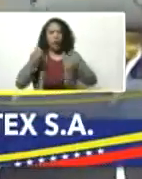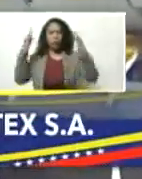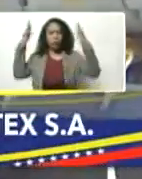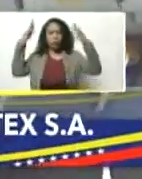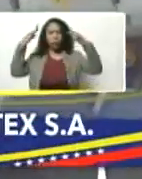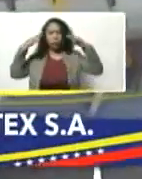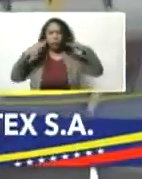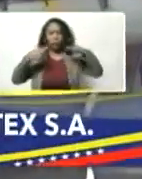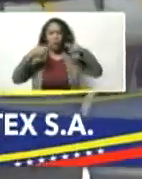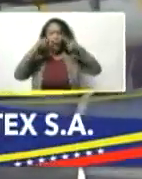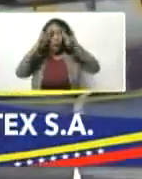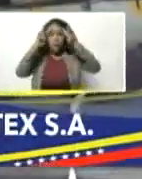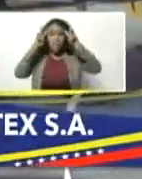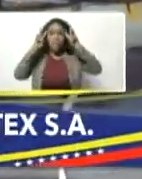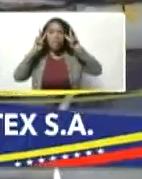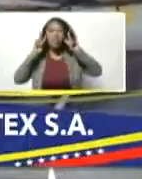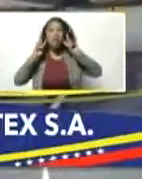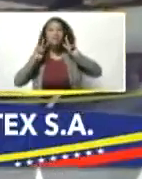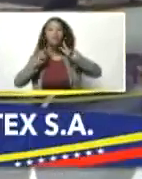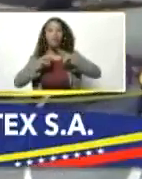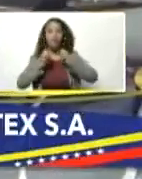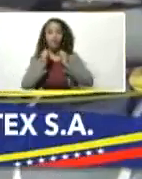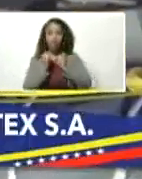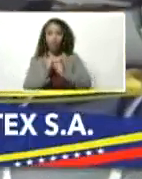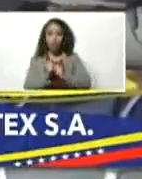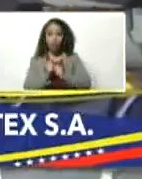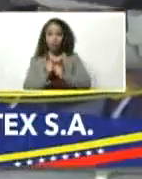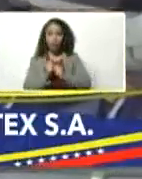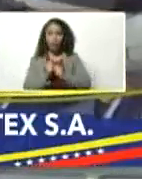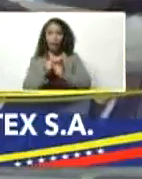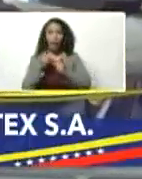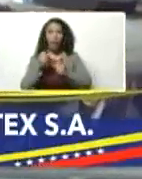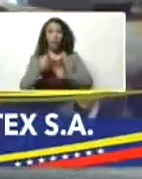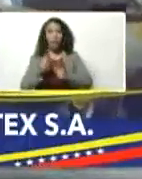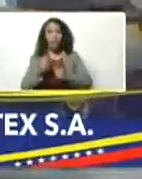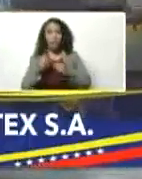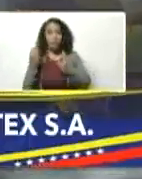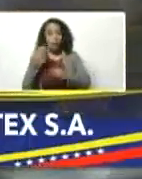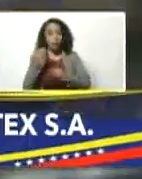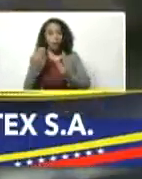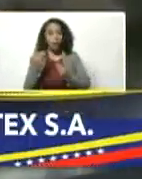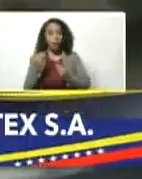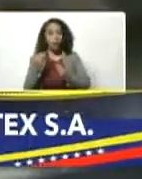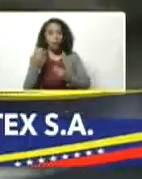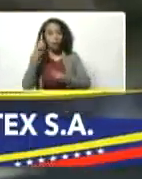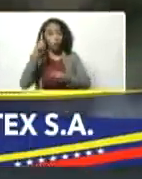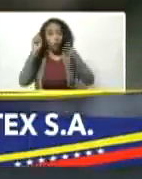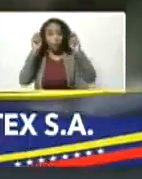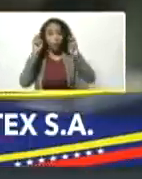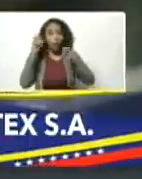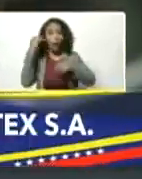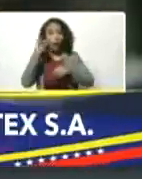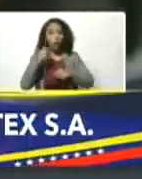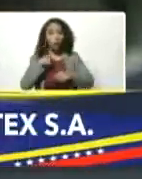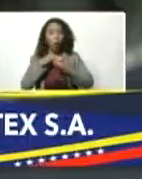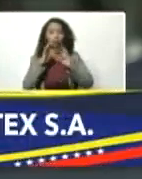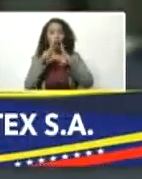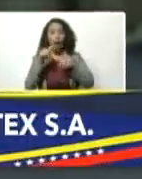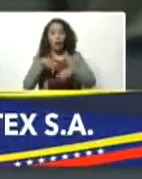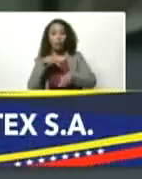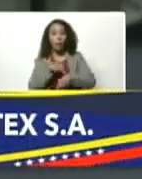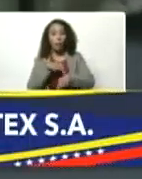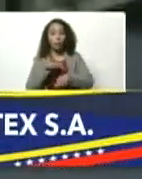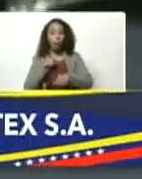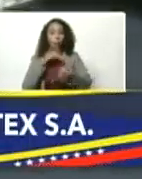una higiene maximizada, una higiene a su máxima expresión. Y una anécdota que tengo que contarle en este momento, que